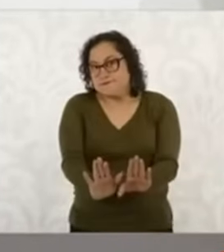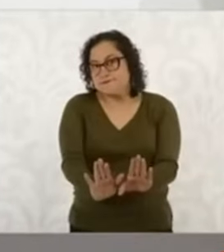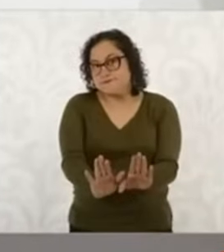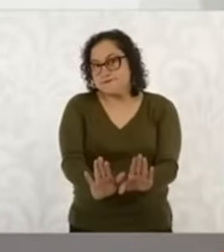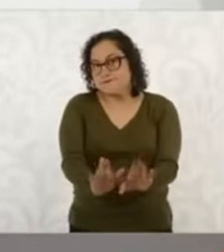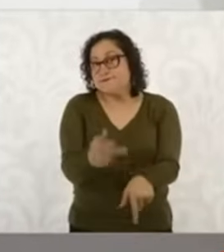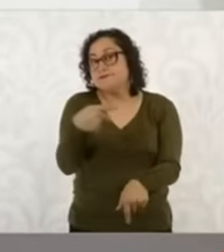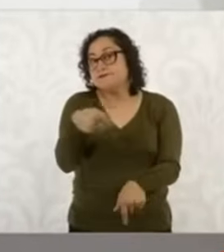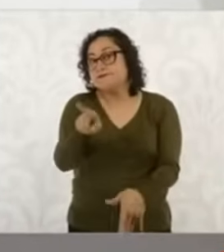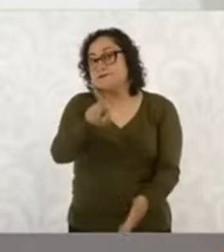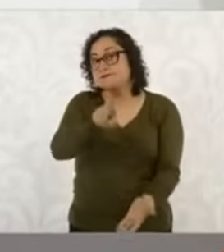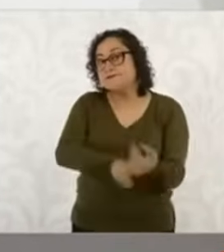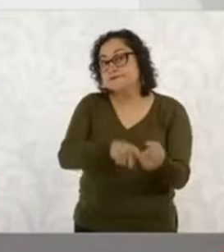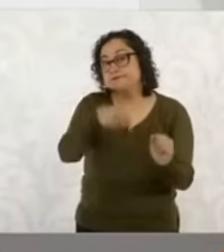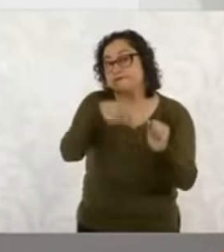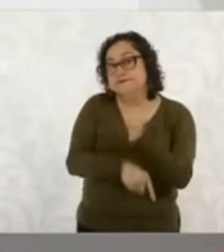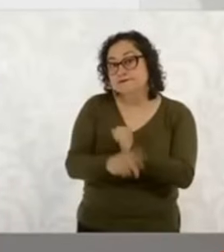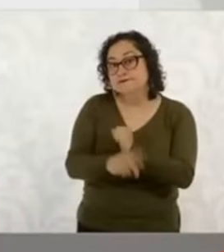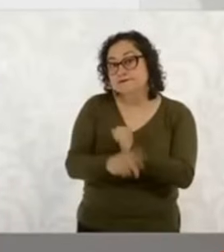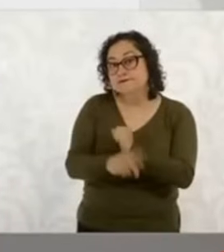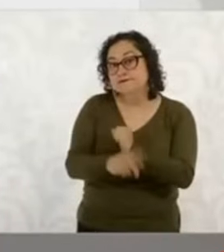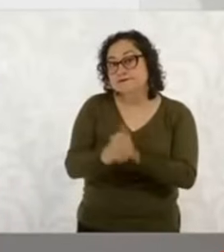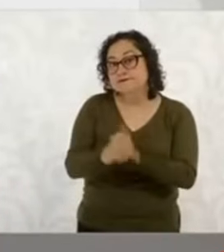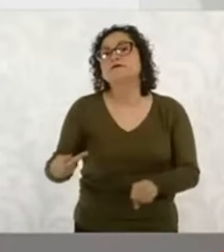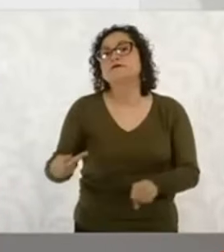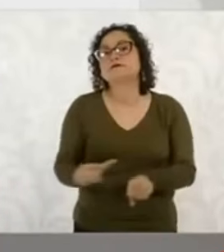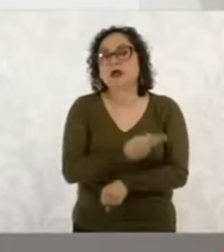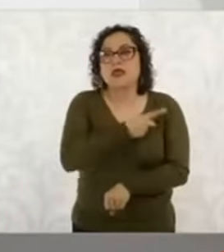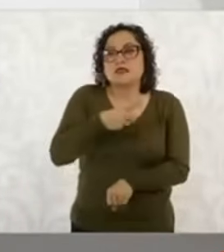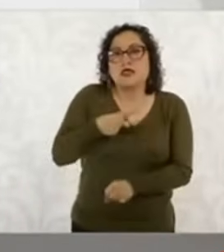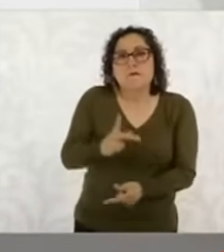y se endeudaban y se endeudaban y se endeudaban.